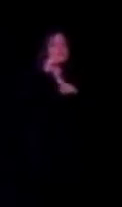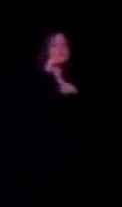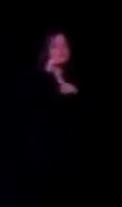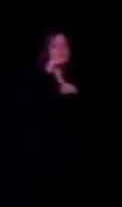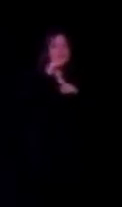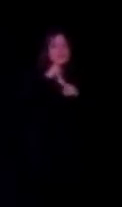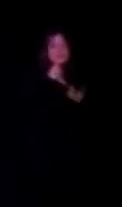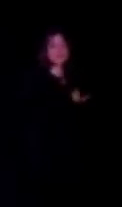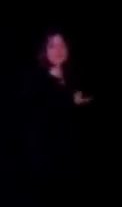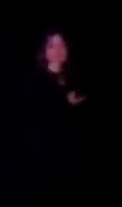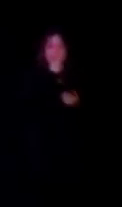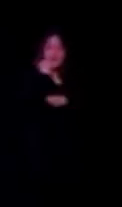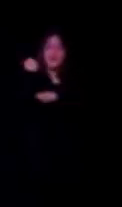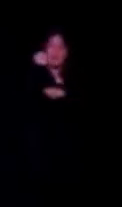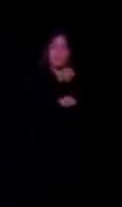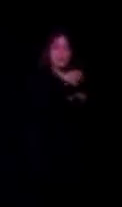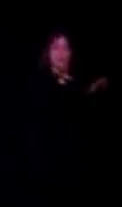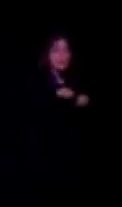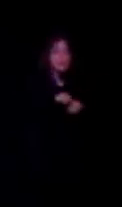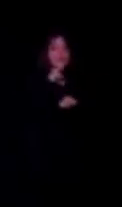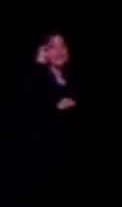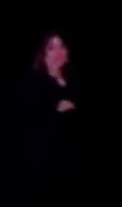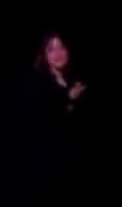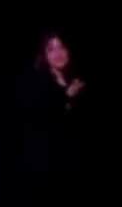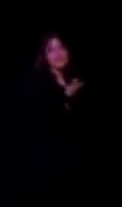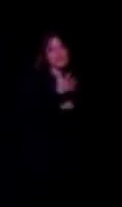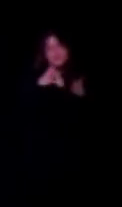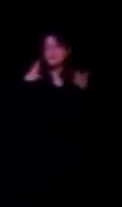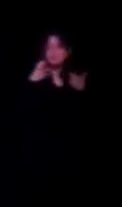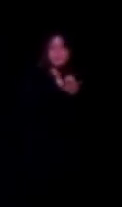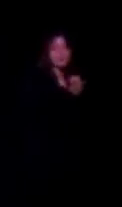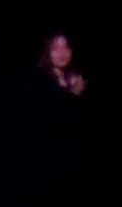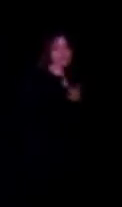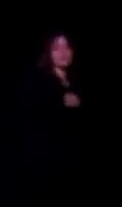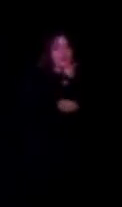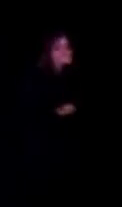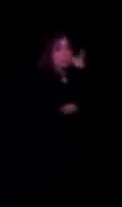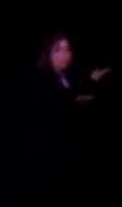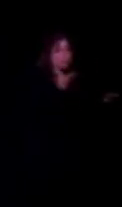vista del apoyo y el acogida de la diversidad de todos los educandos